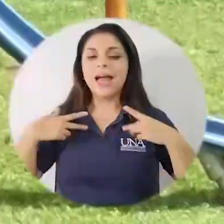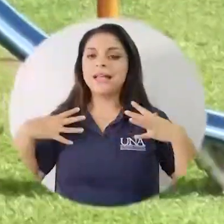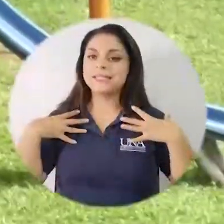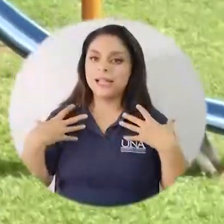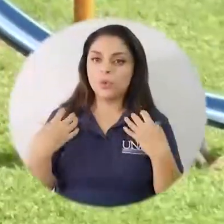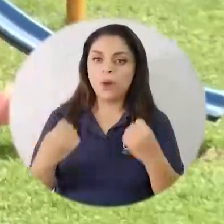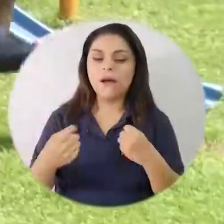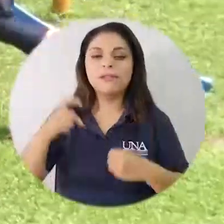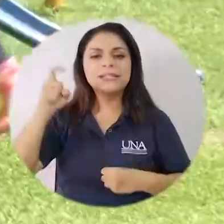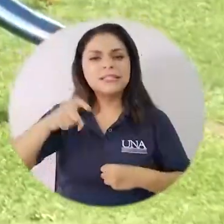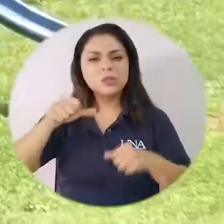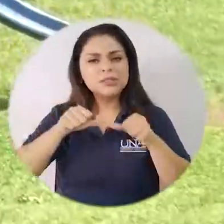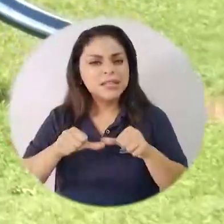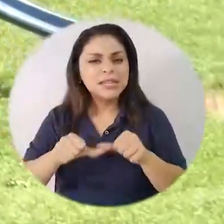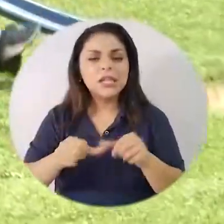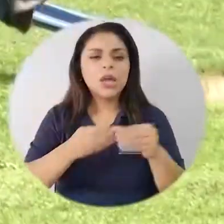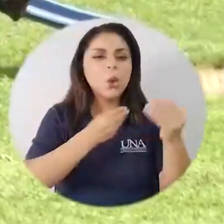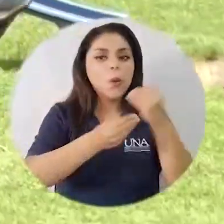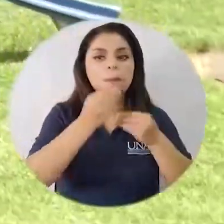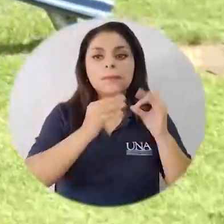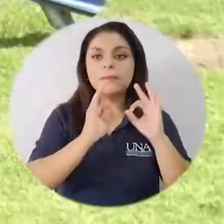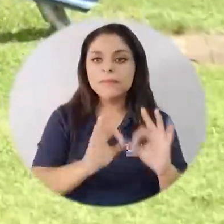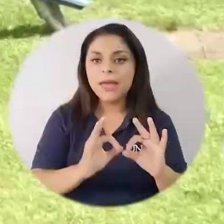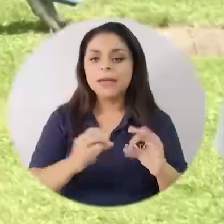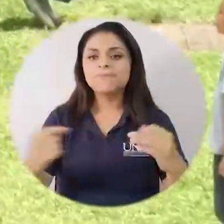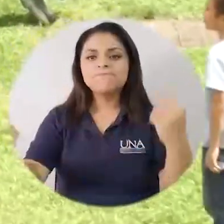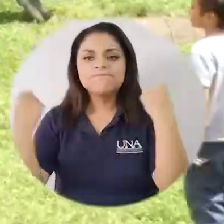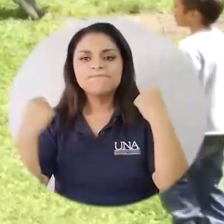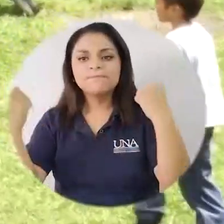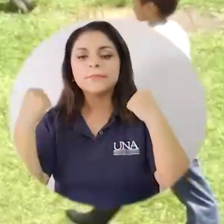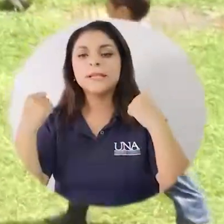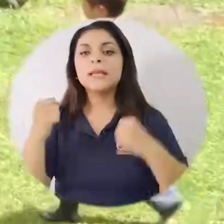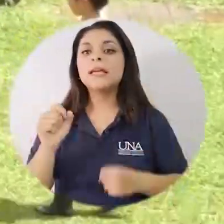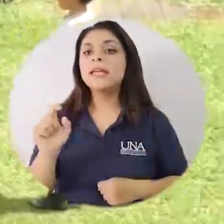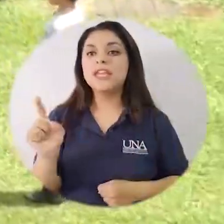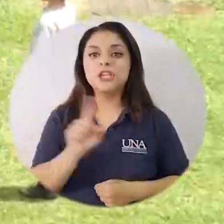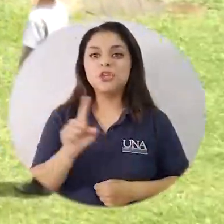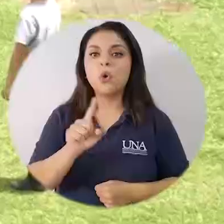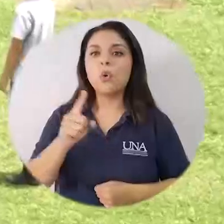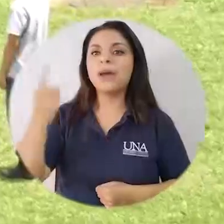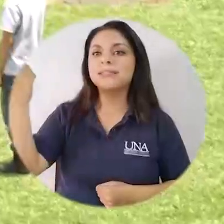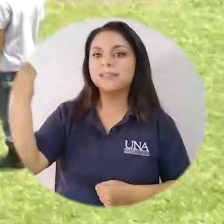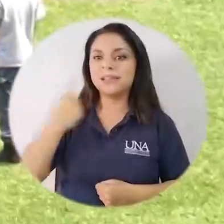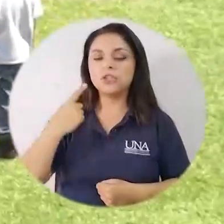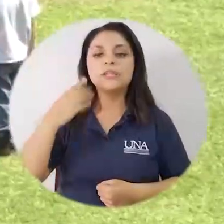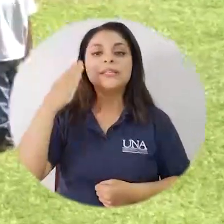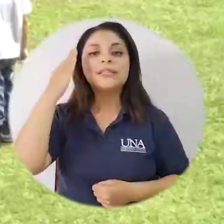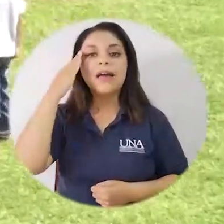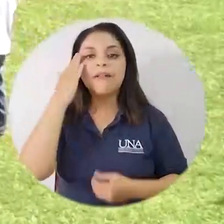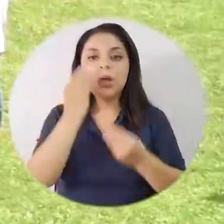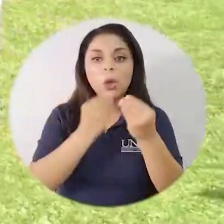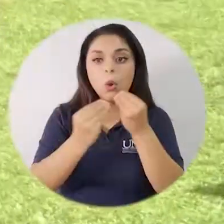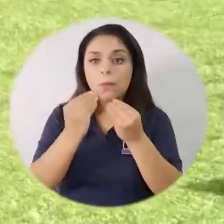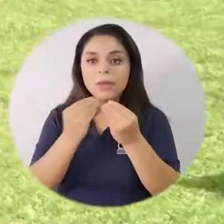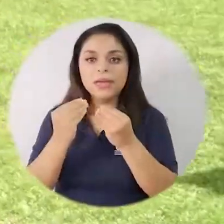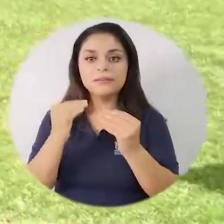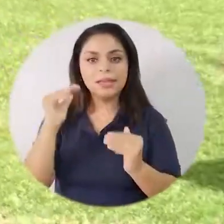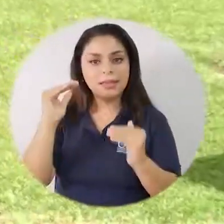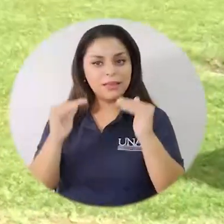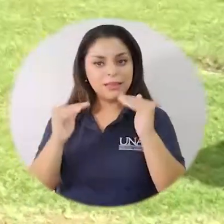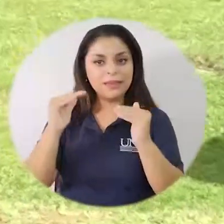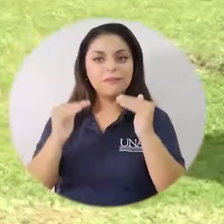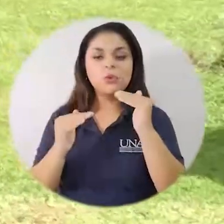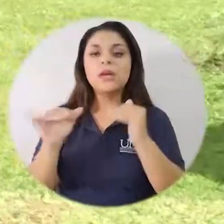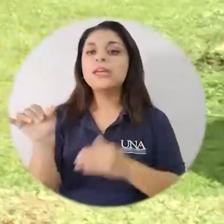necesito mantener ese ritmo, necesito comer bien y no es restringirse, es saber comer, mantener el equilibrio, igual con